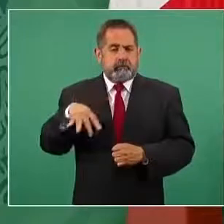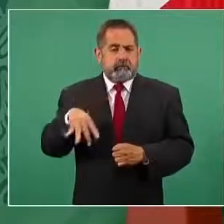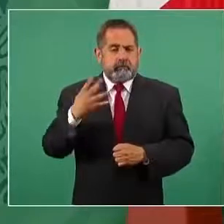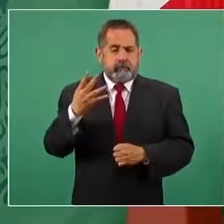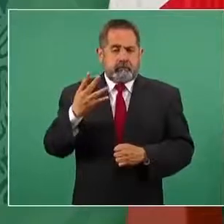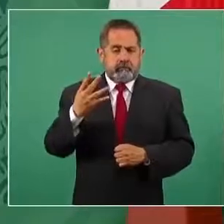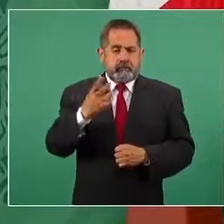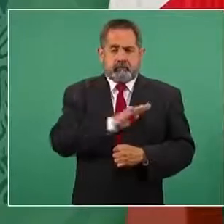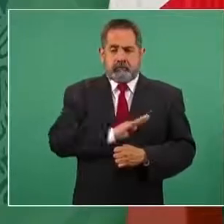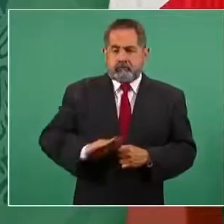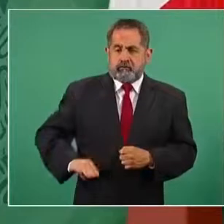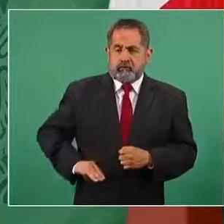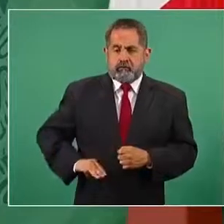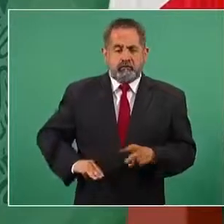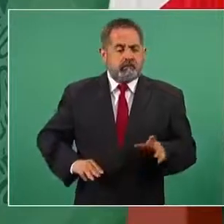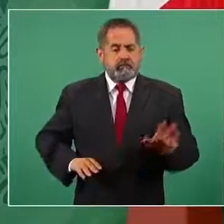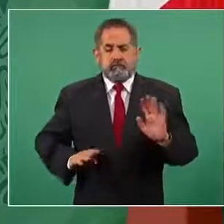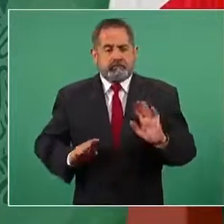municipios